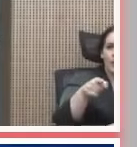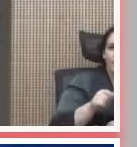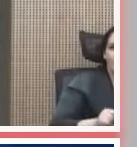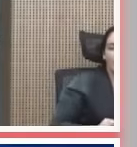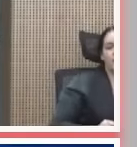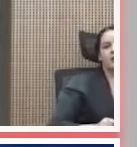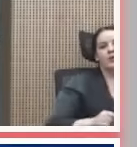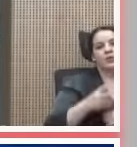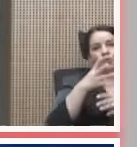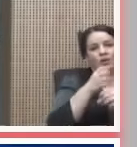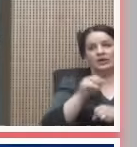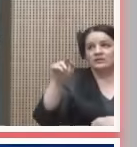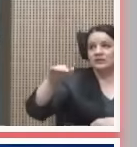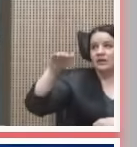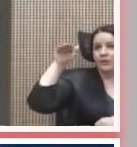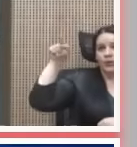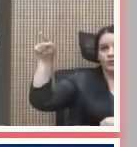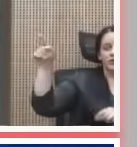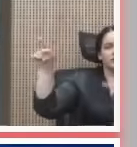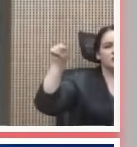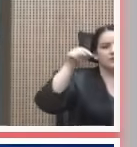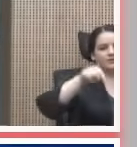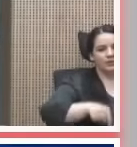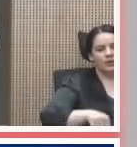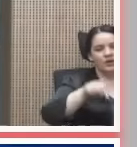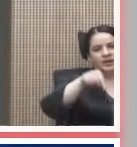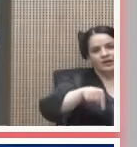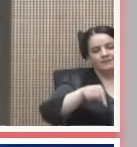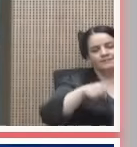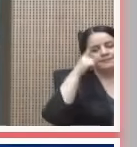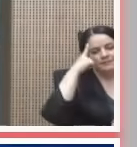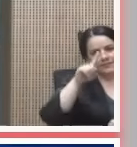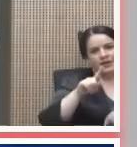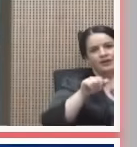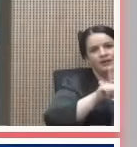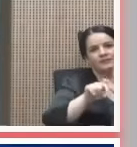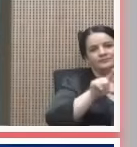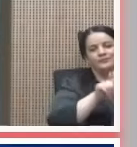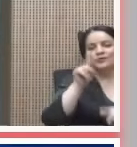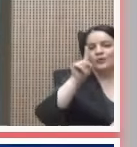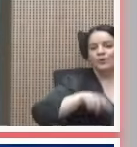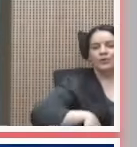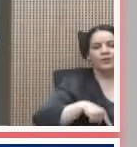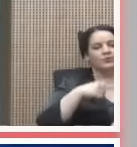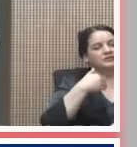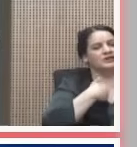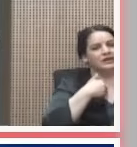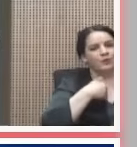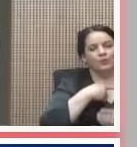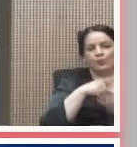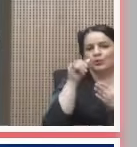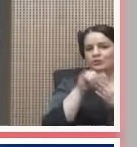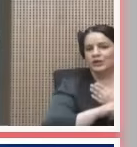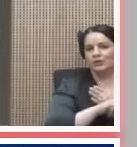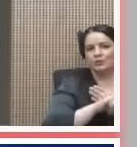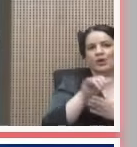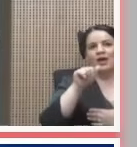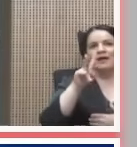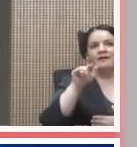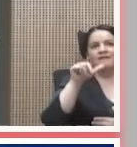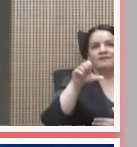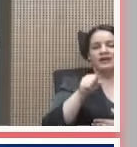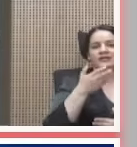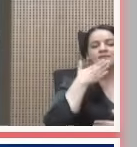ya se vino aquí para Cuestemoras. No podemos tener un proyecto de avales mal hecho. No podemos tener muchos proyectos